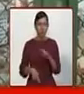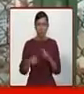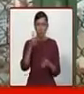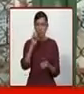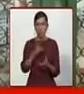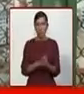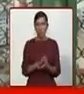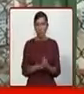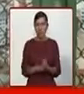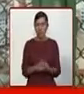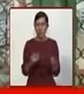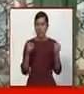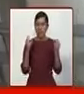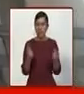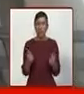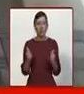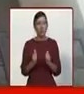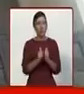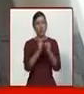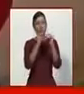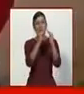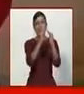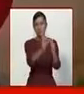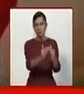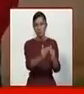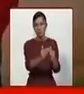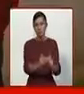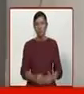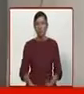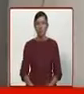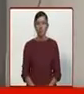Vamos volando.